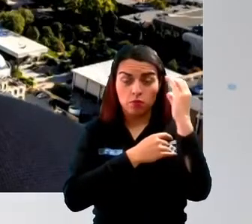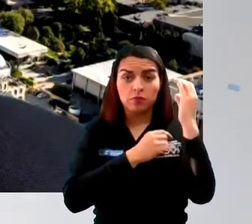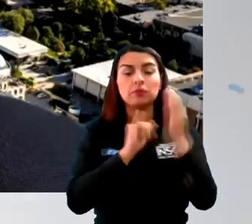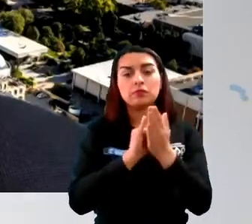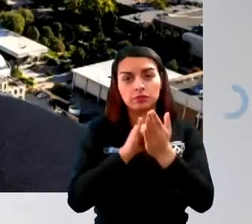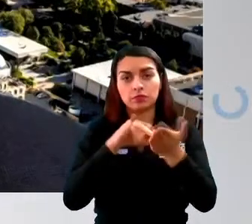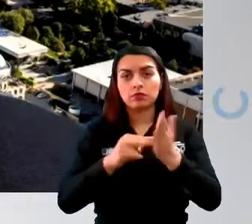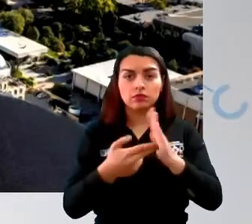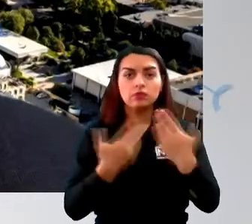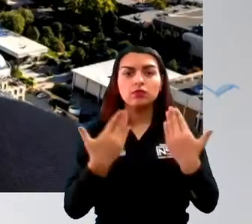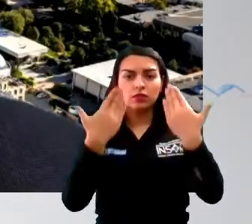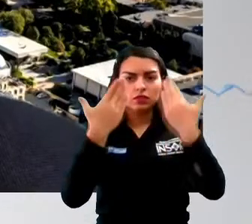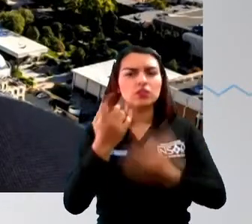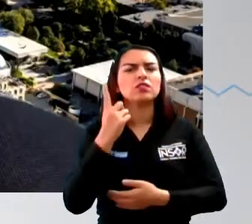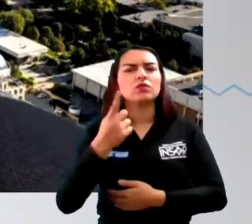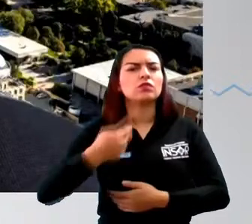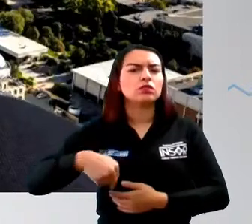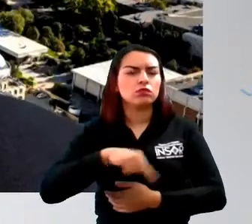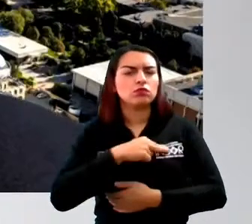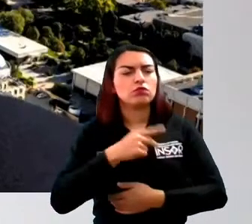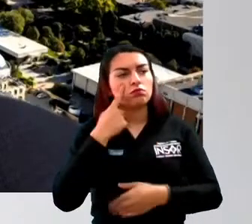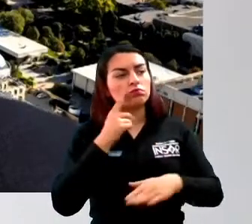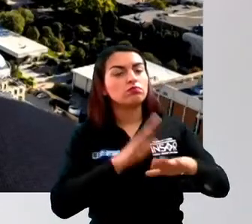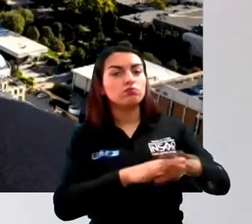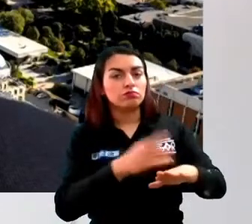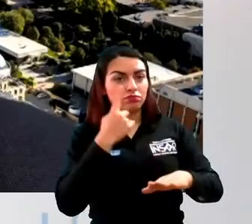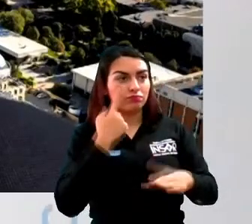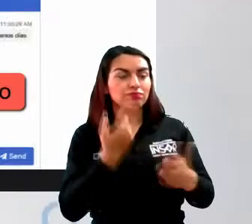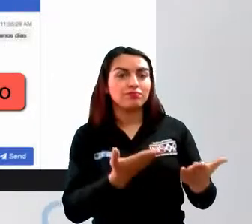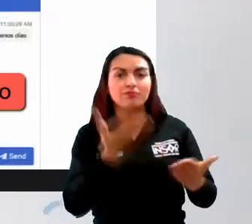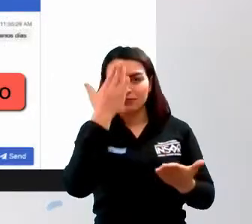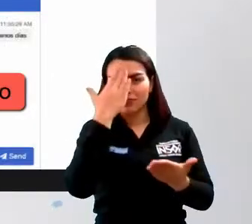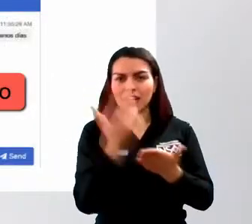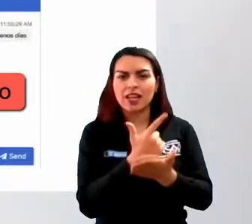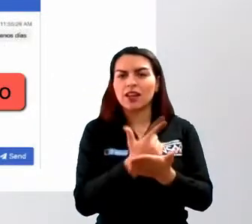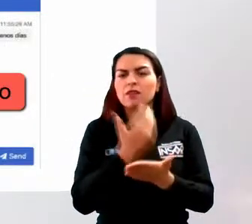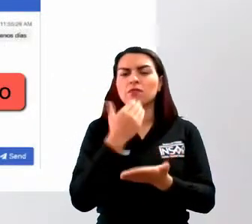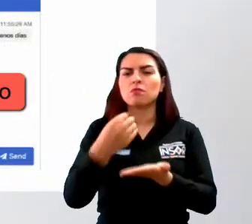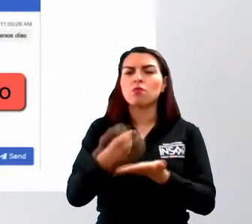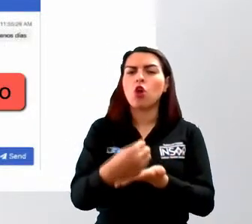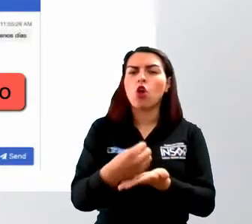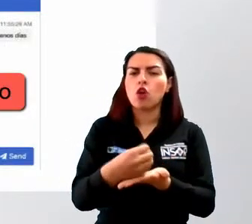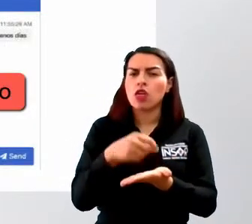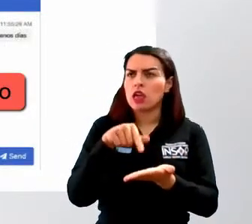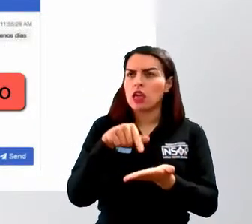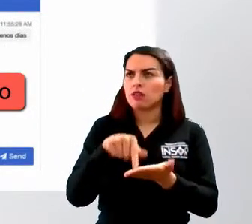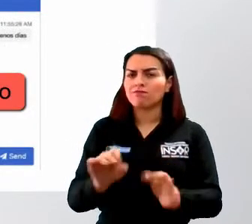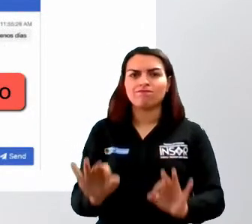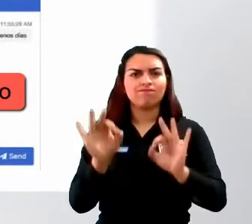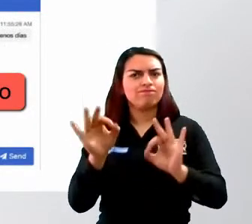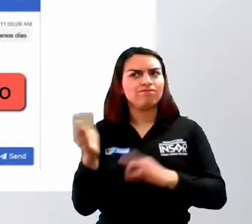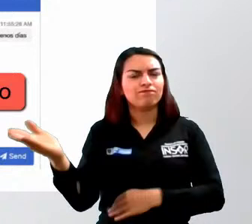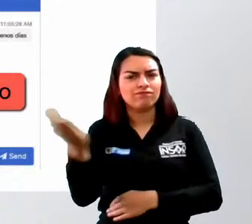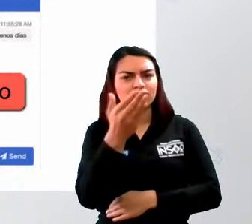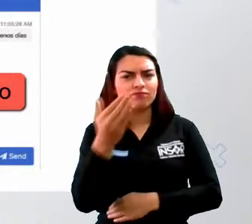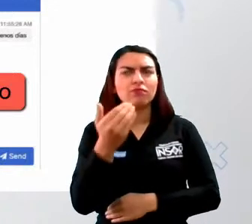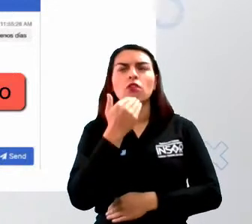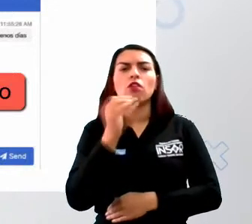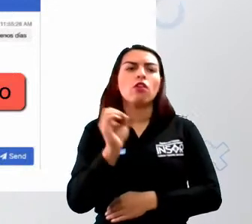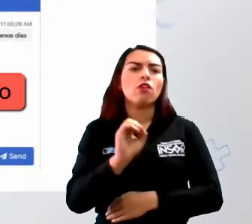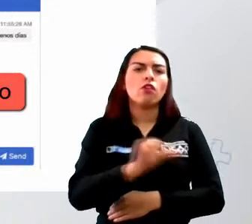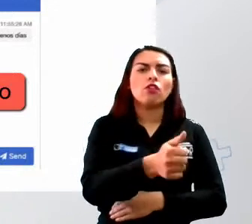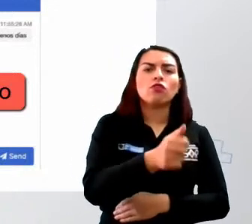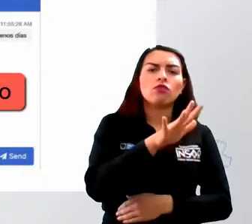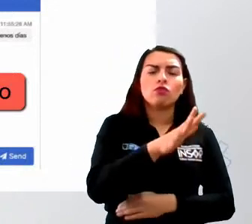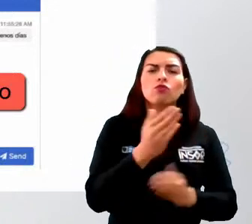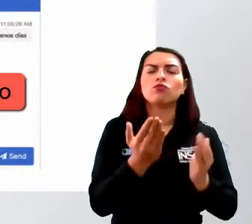decir, nosotros necesitamos un libro de biología muy bueno en línea para nuestros estudiantes de biología o un libro de ingeniería para los